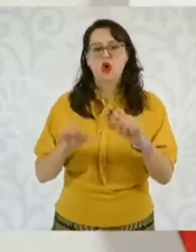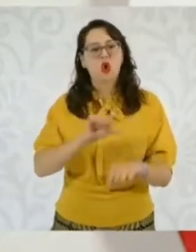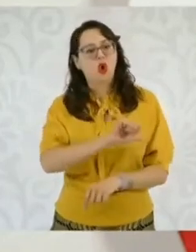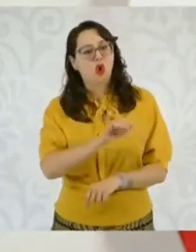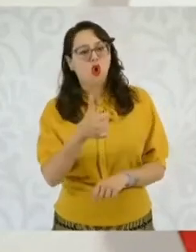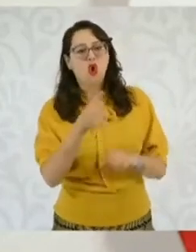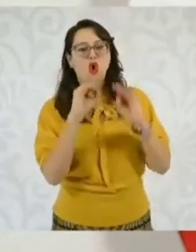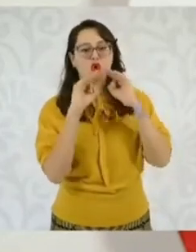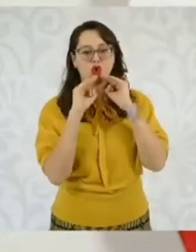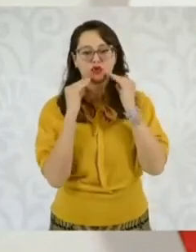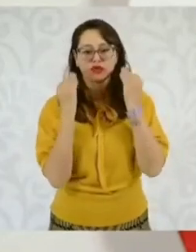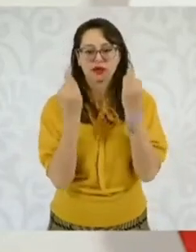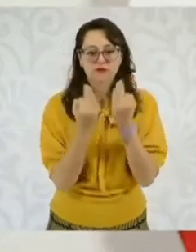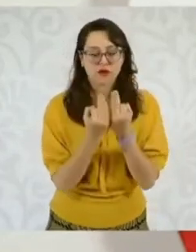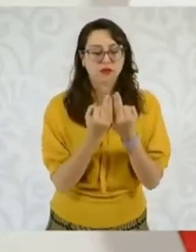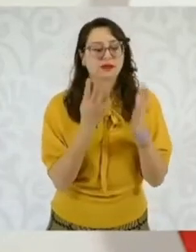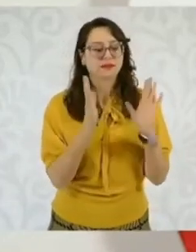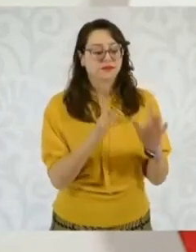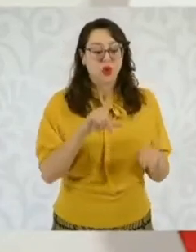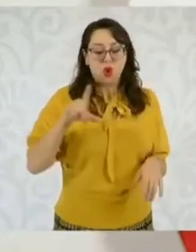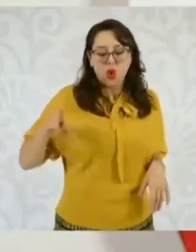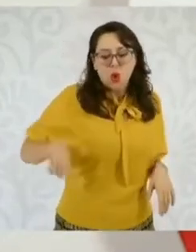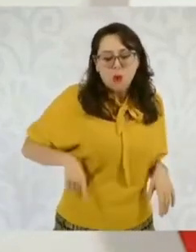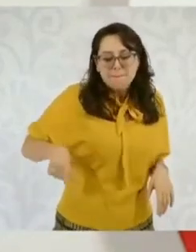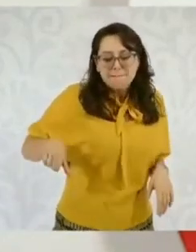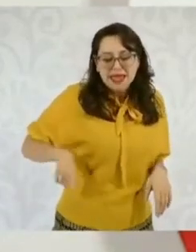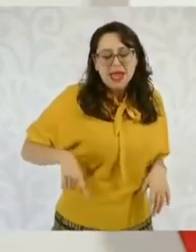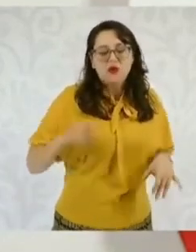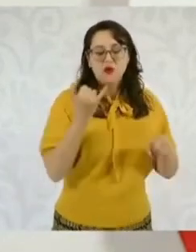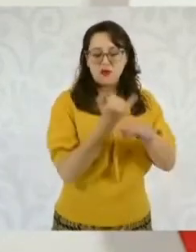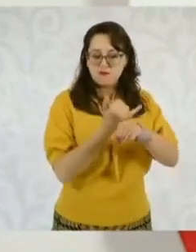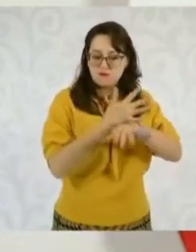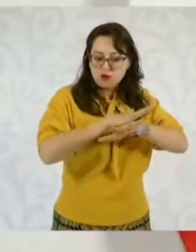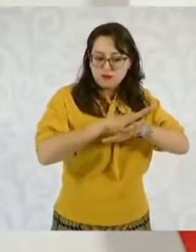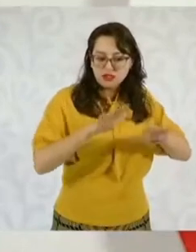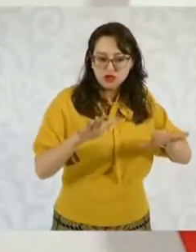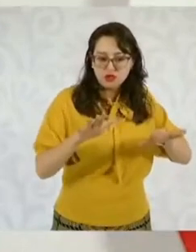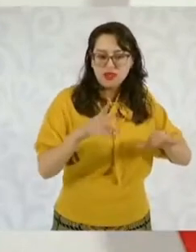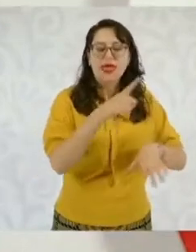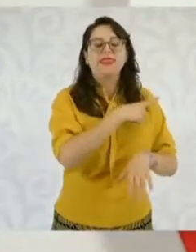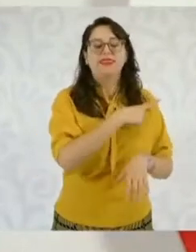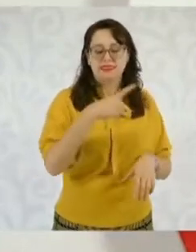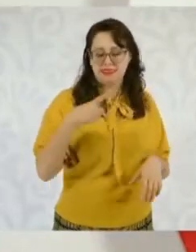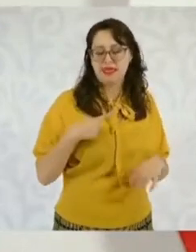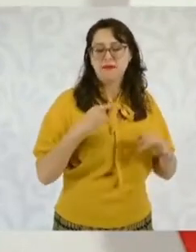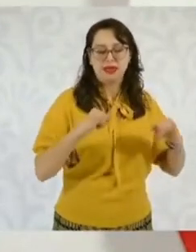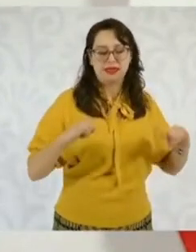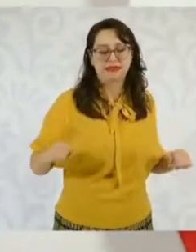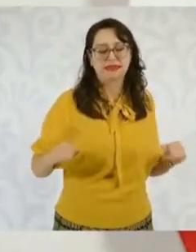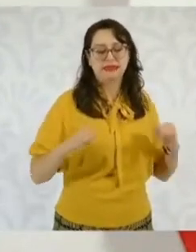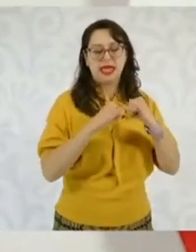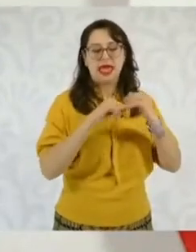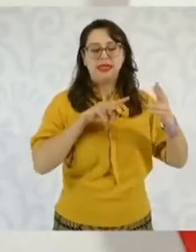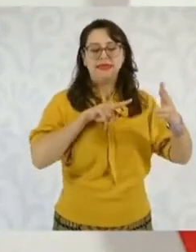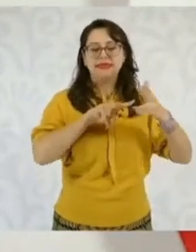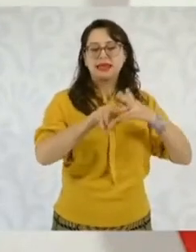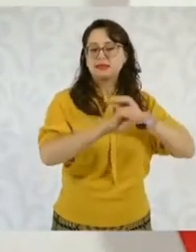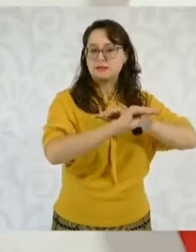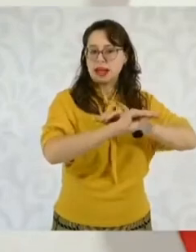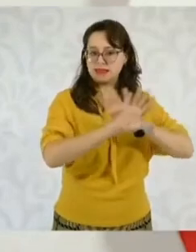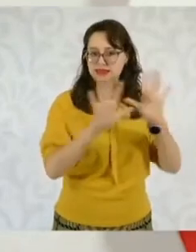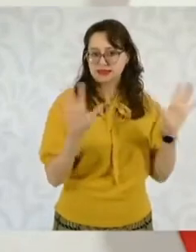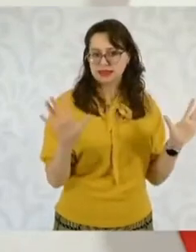el comportamiento del Estado, de los gobiernos, vaya a un órgano desconcentrado que le vamos a llamar Transparencia para el